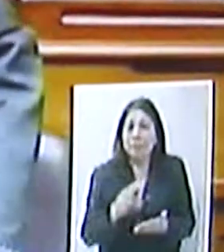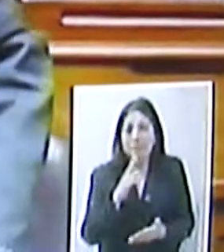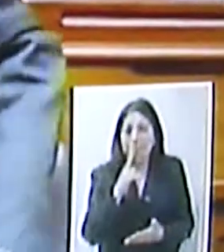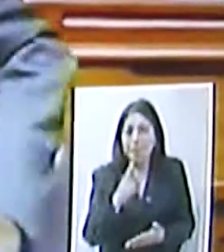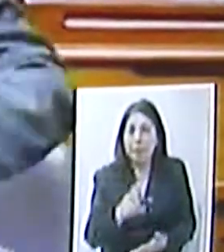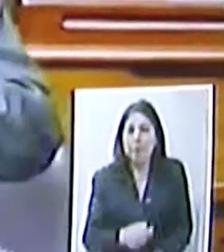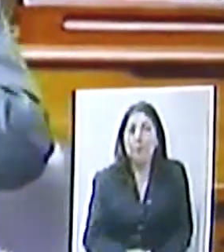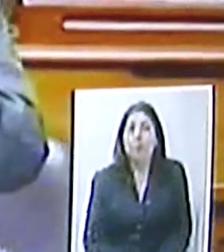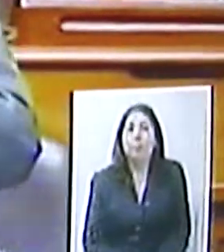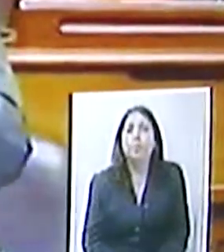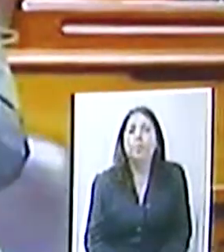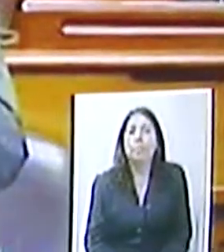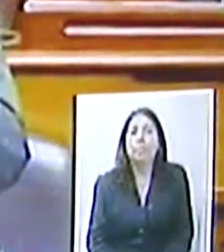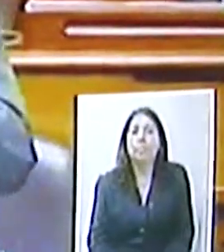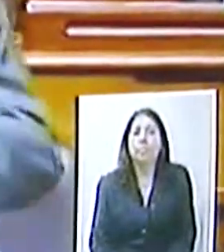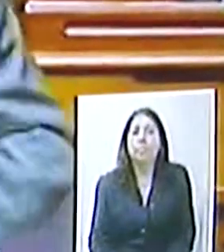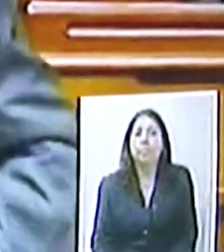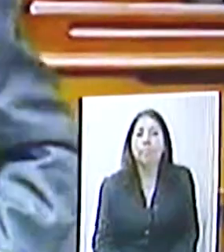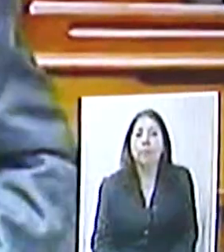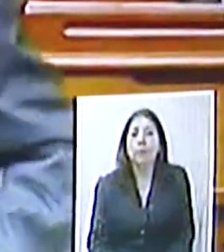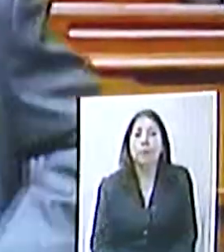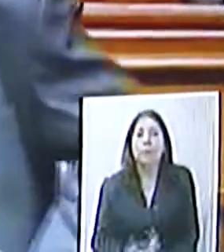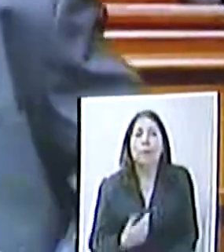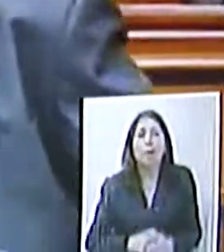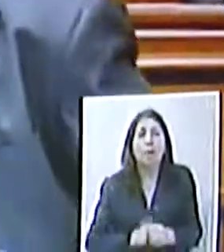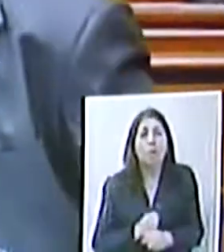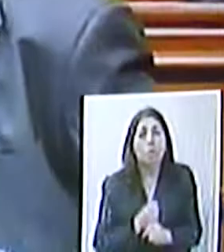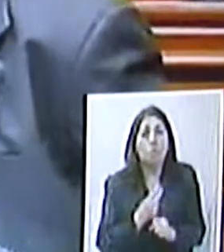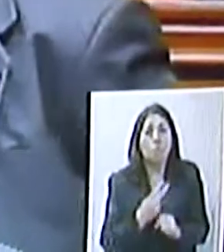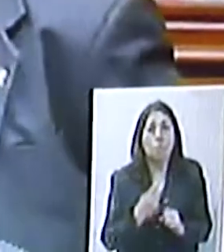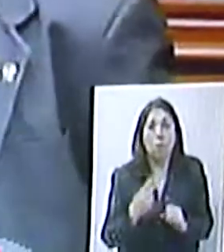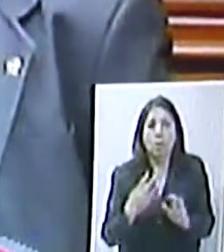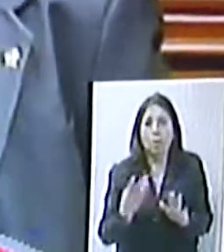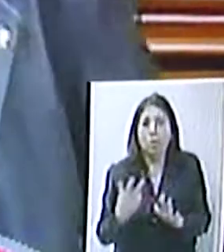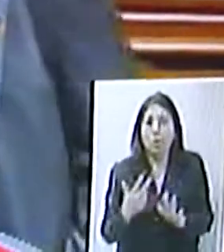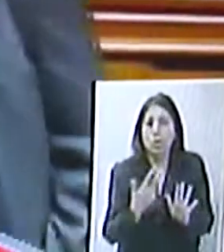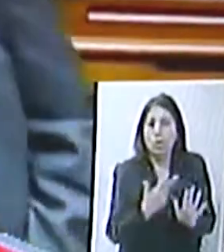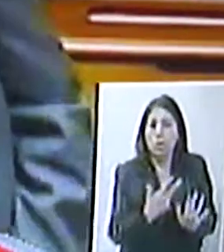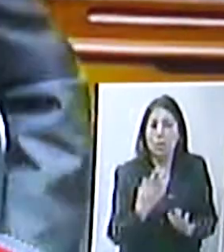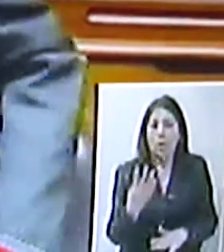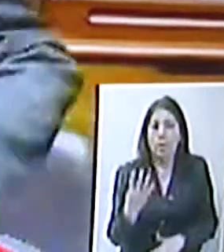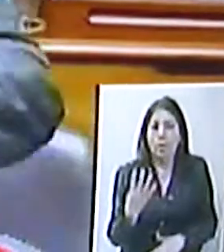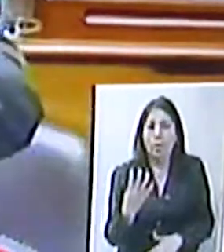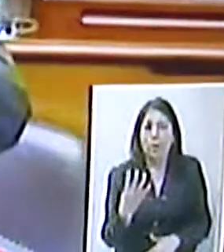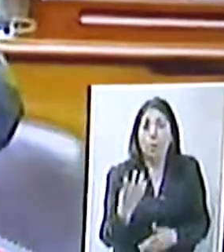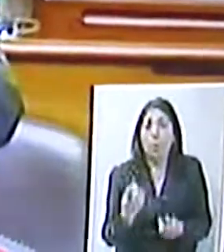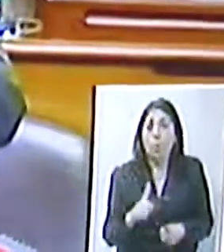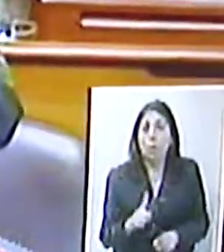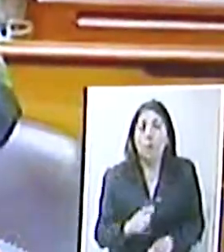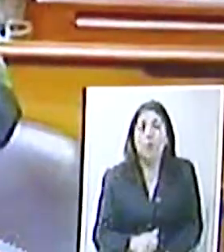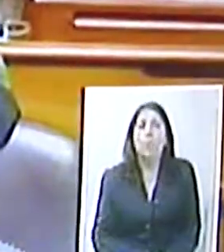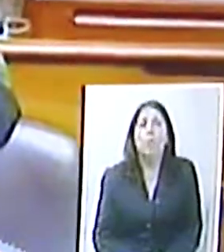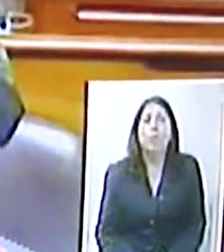Perú. Es decir, desde los años 1980-84, cuando